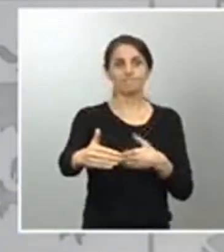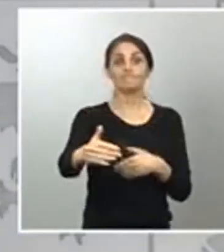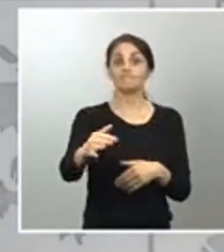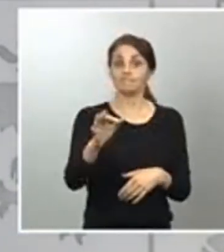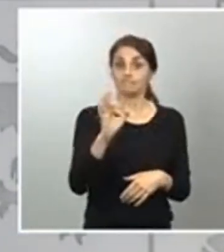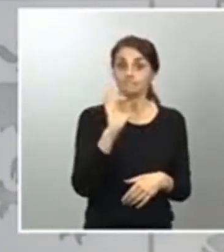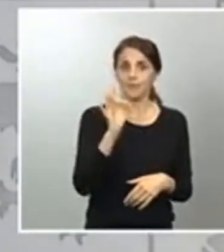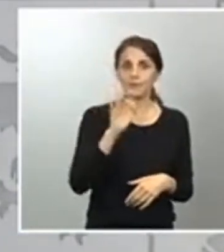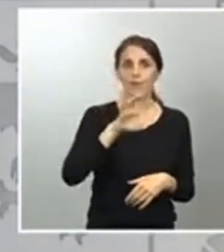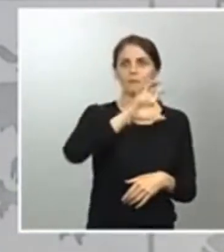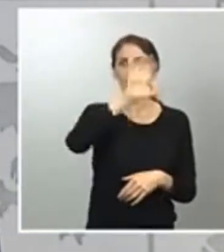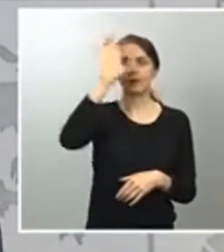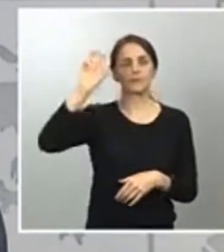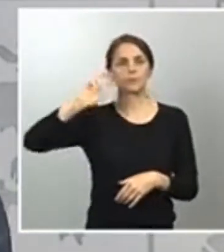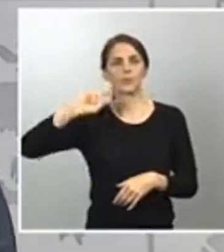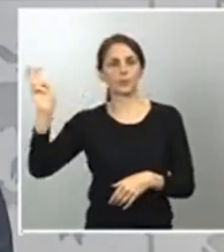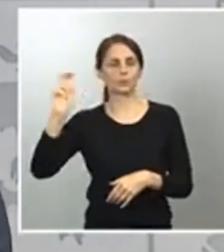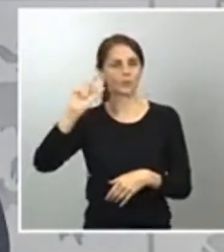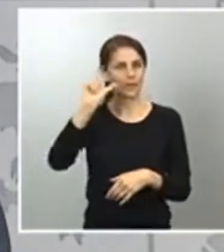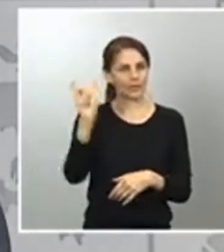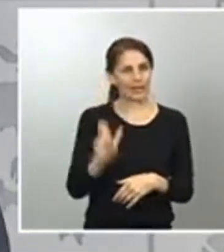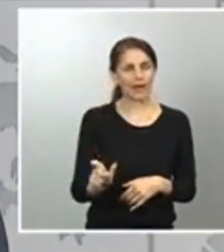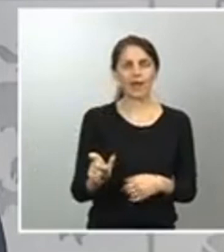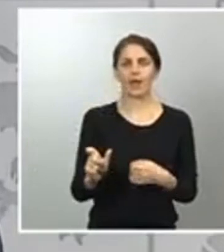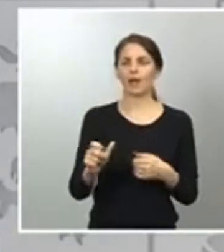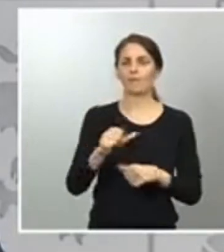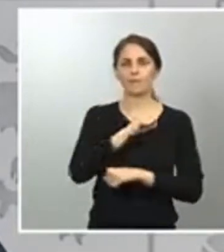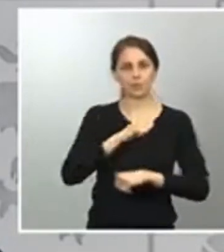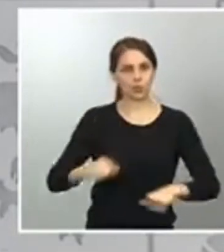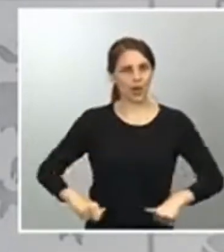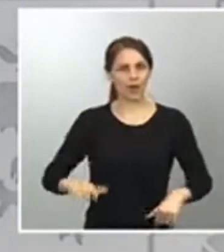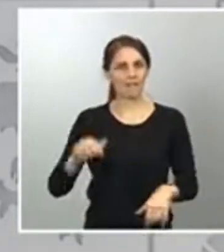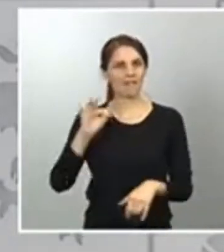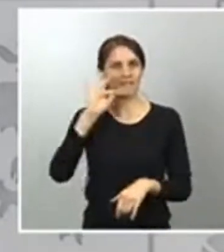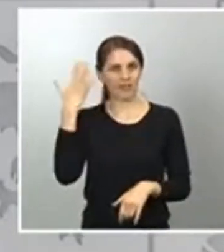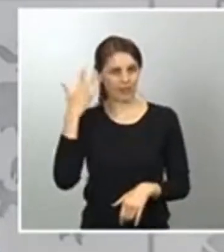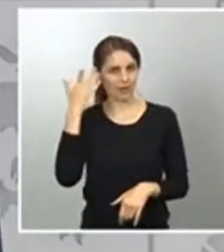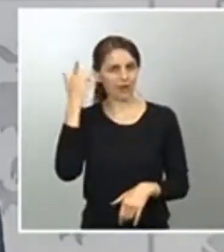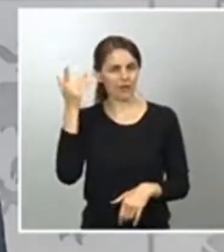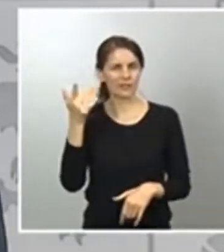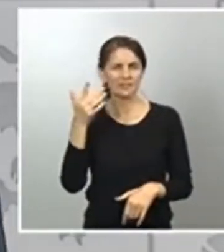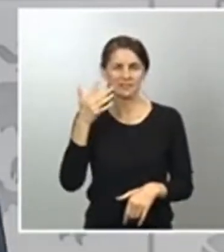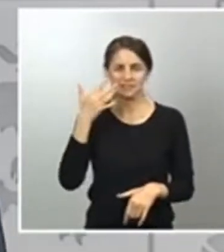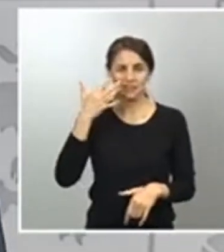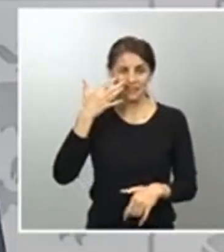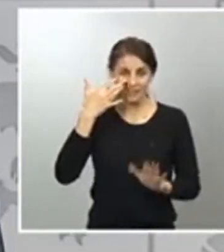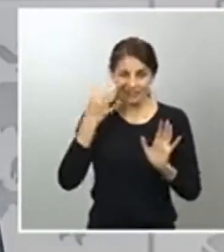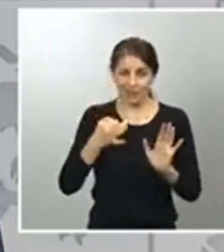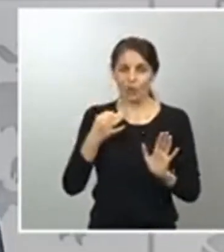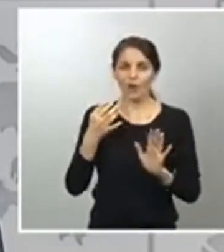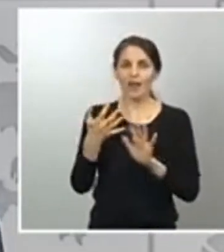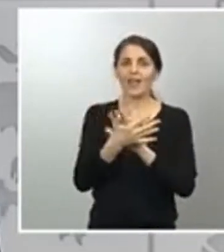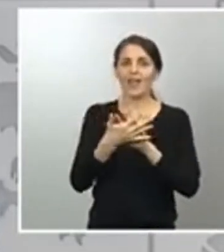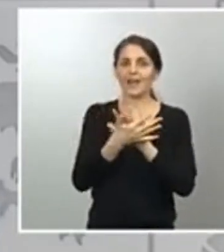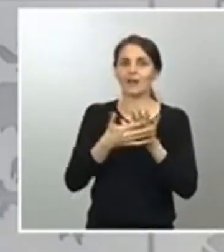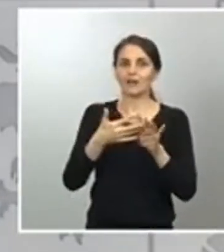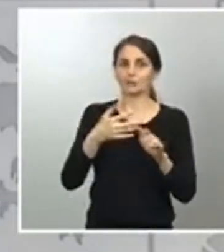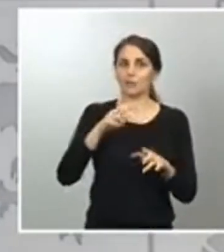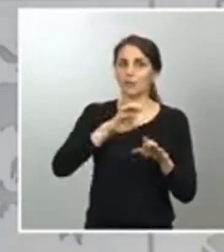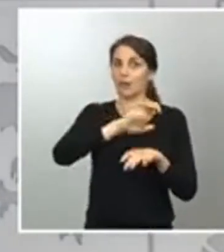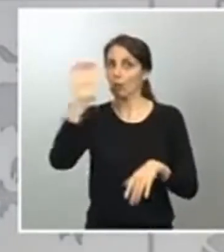por ejemplo en Italia, en Portugal, en Francia, creo recordar, si las cifras no me fallan, que más de 20 países en Europa